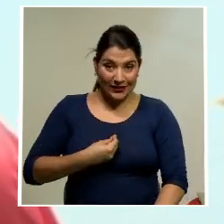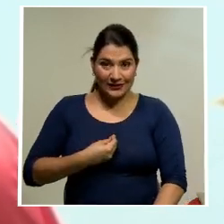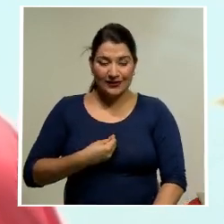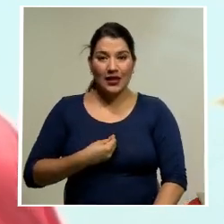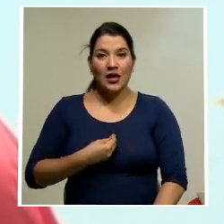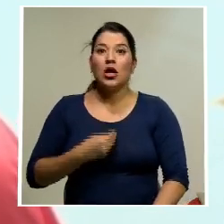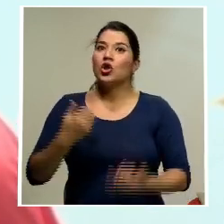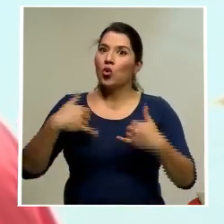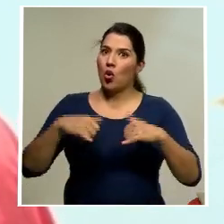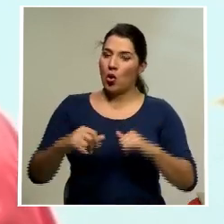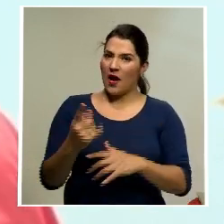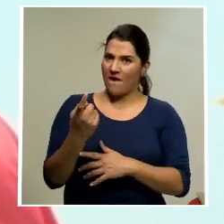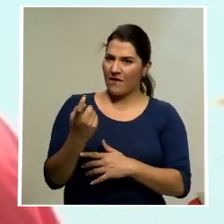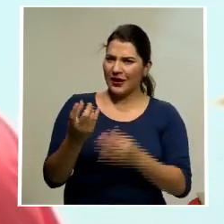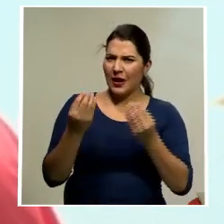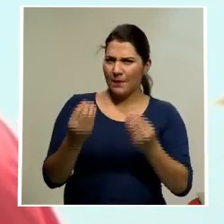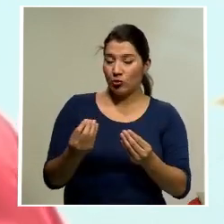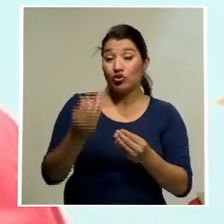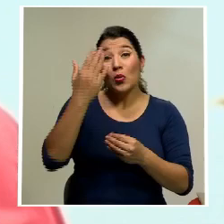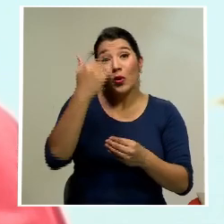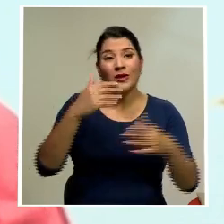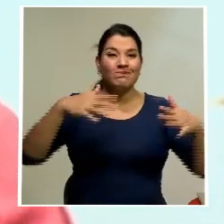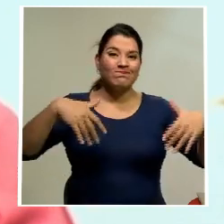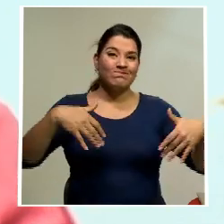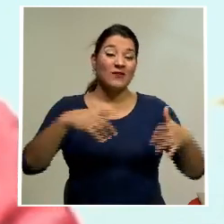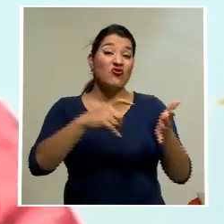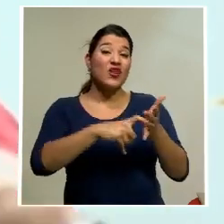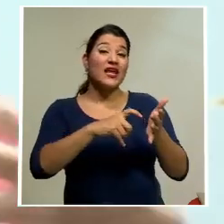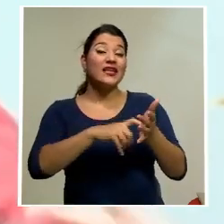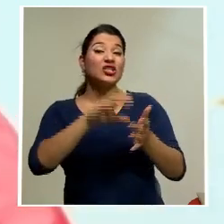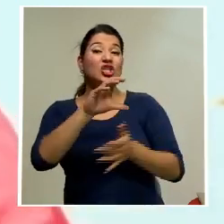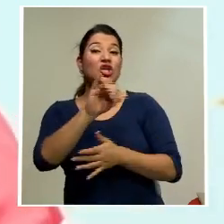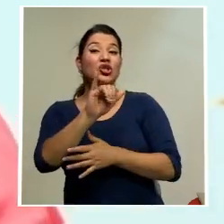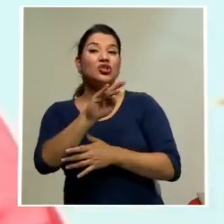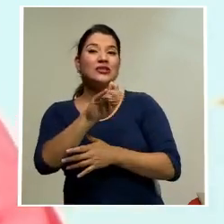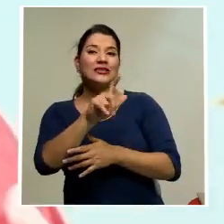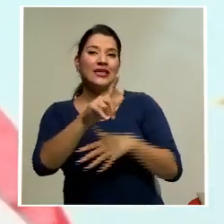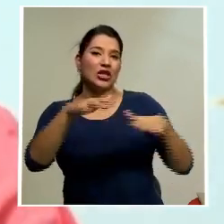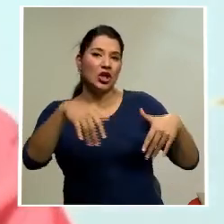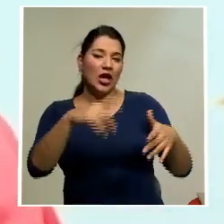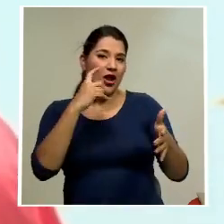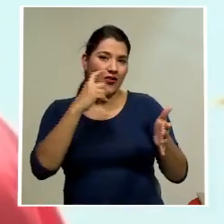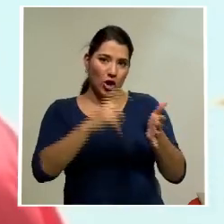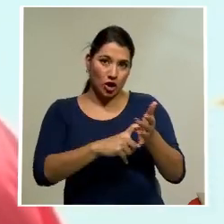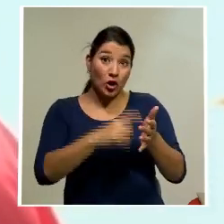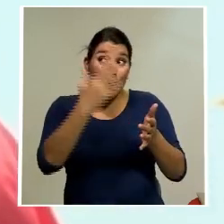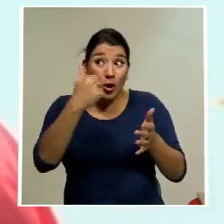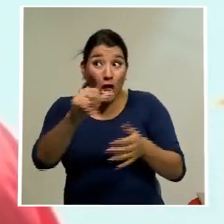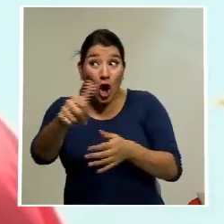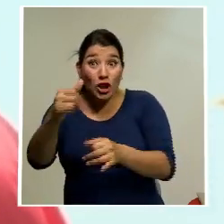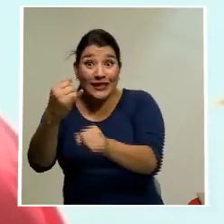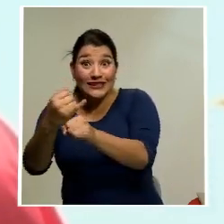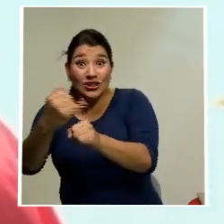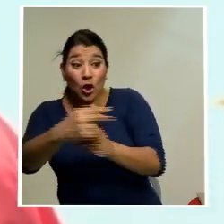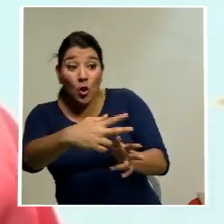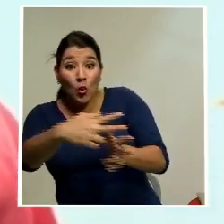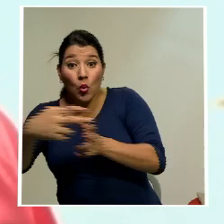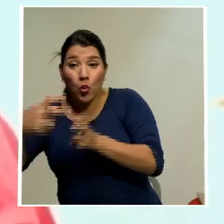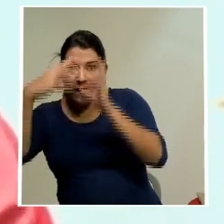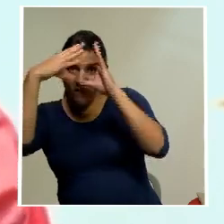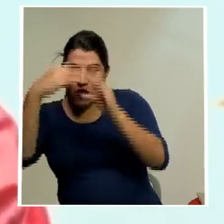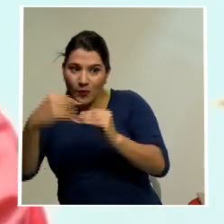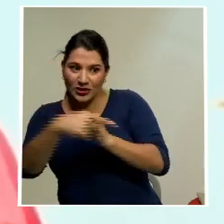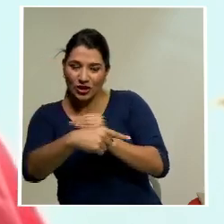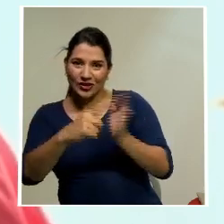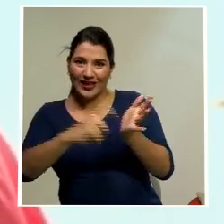gran pendiente que este registro civil lo reconozca, porque del registro es de donde toman la información las distintas instancias, y